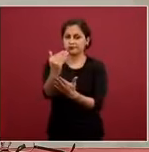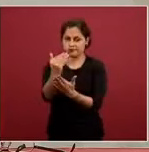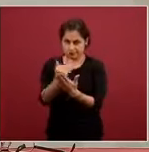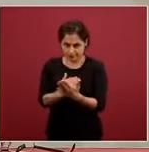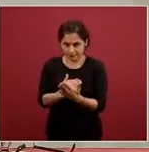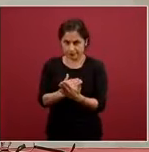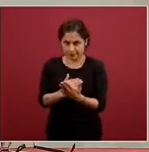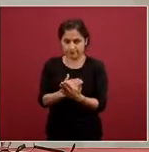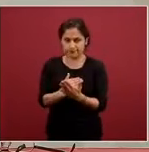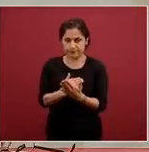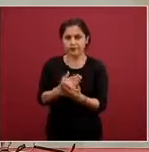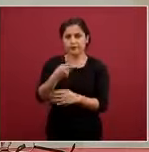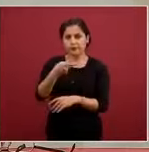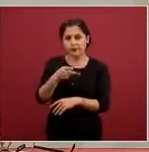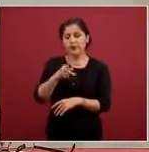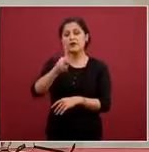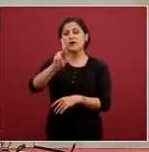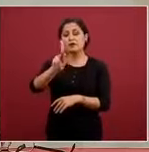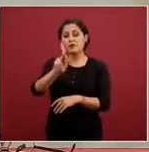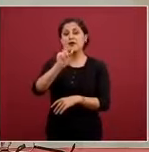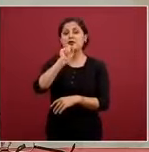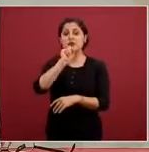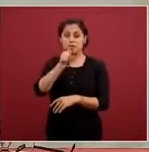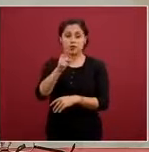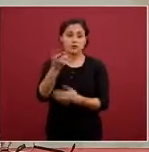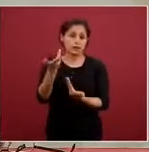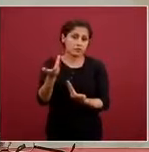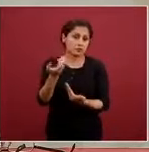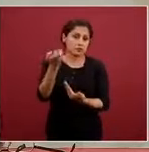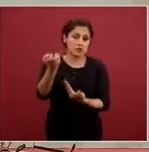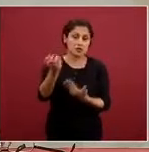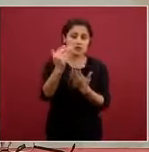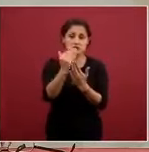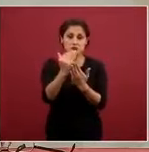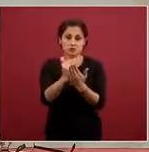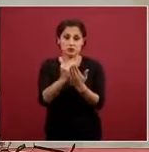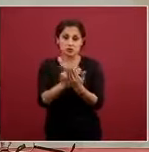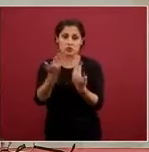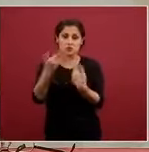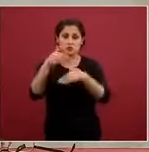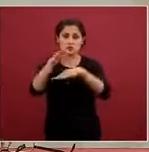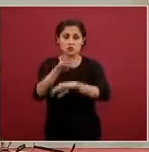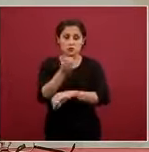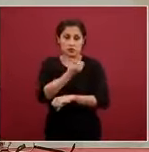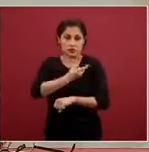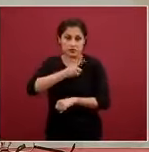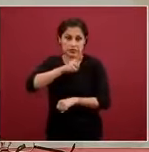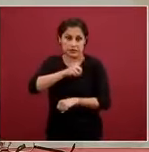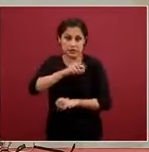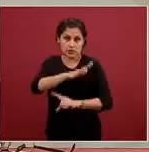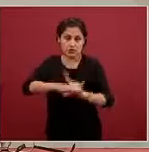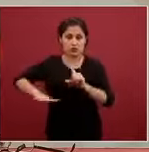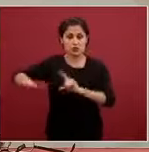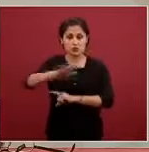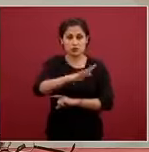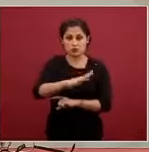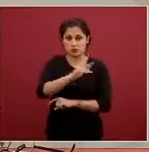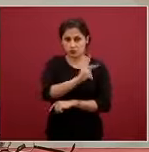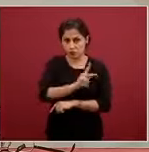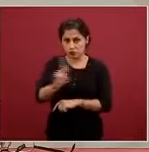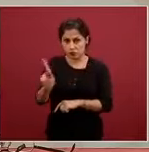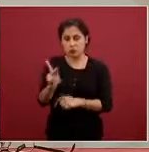como muchas medidas en salud individual, en medicina, pero también en salud pública, puede haber efectos